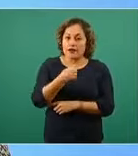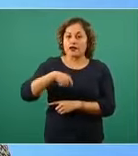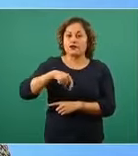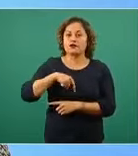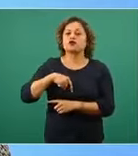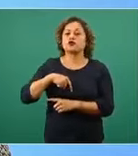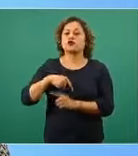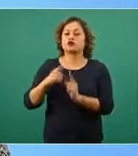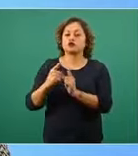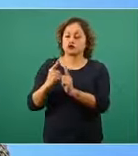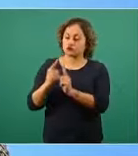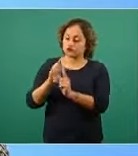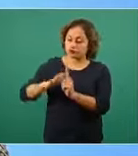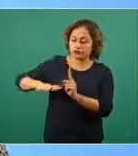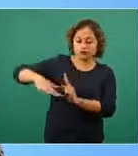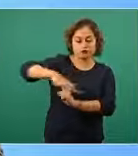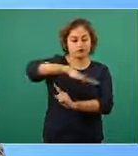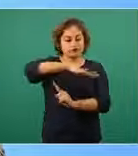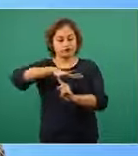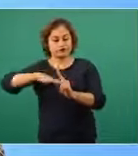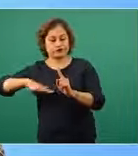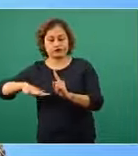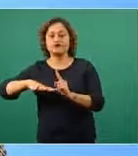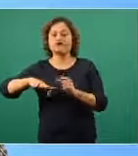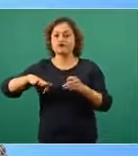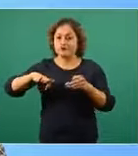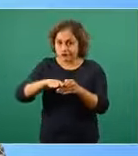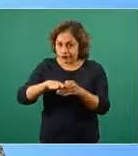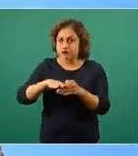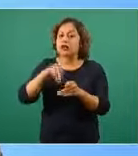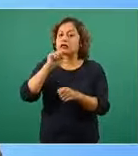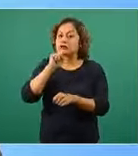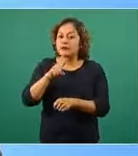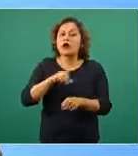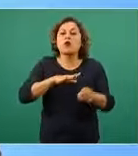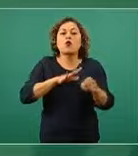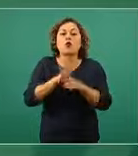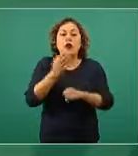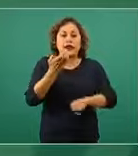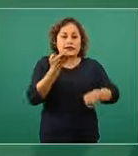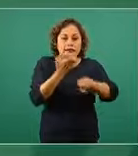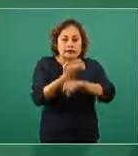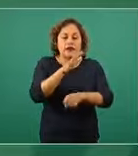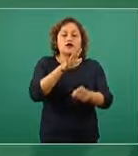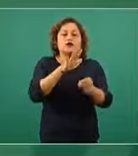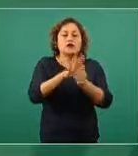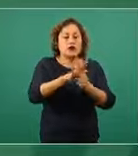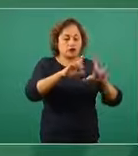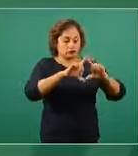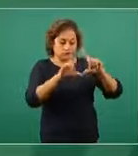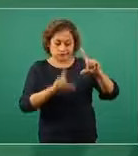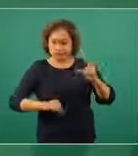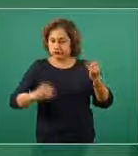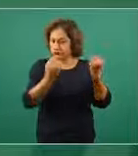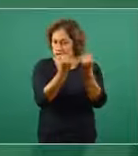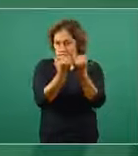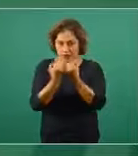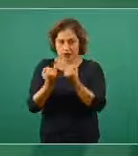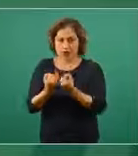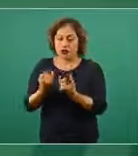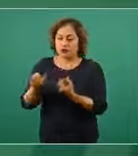vigilancia epidemiológica con toda población en territorio mexicano, la identificación de los contactos primarios, los contactos